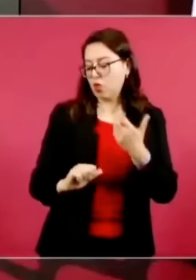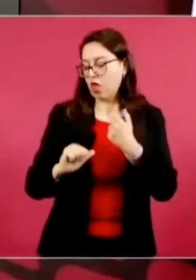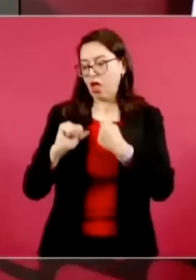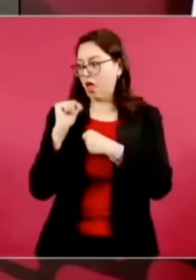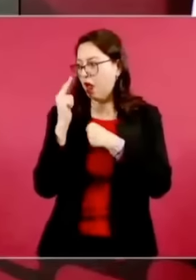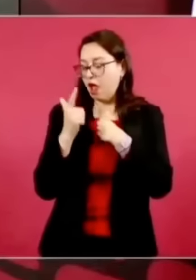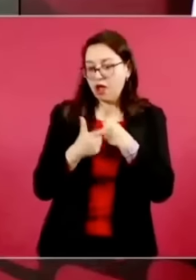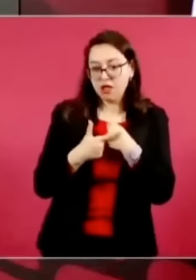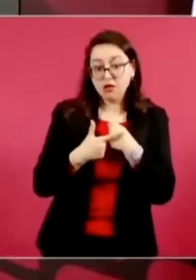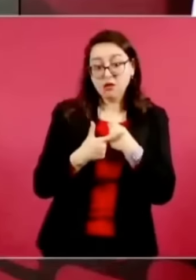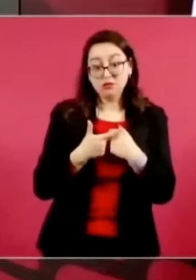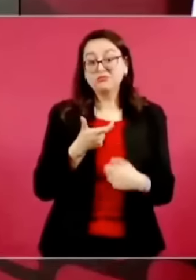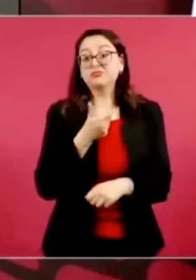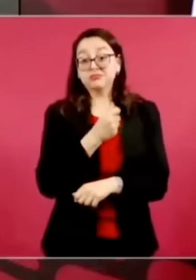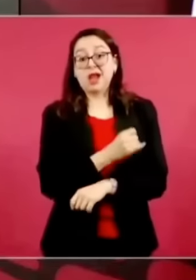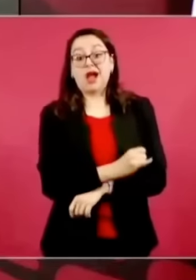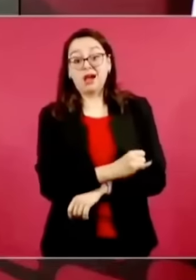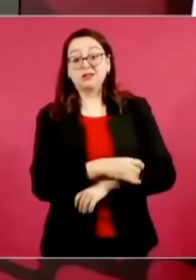Fíjense esas cosas.